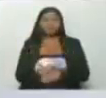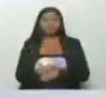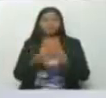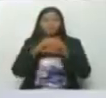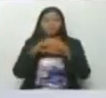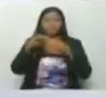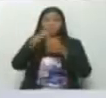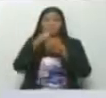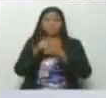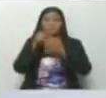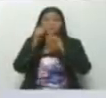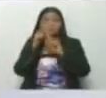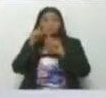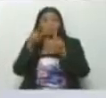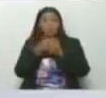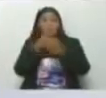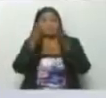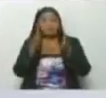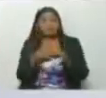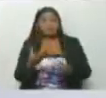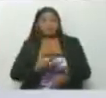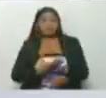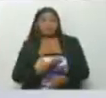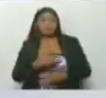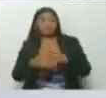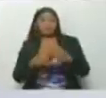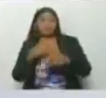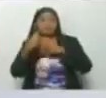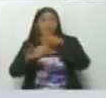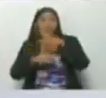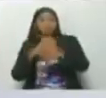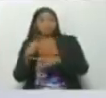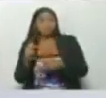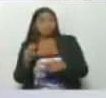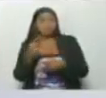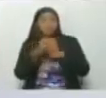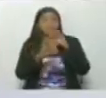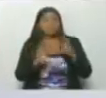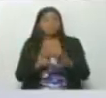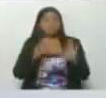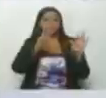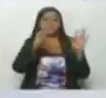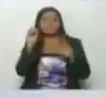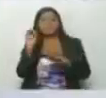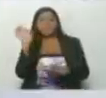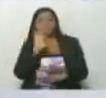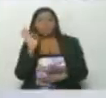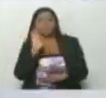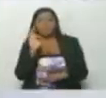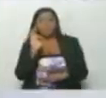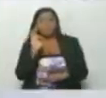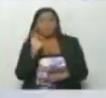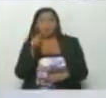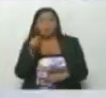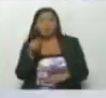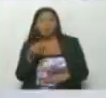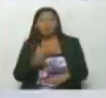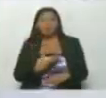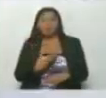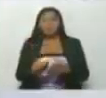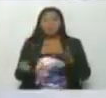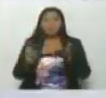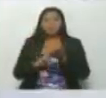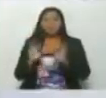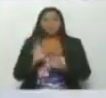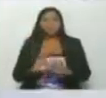por los patrióticos que fueron electos gobernadores hasta leza porque recordemos que en ese proceso de primarias el 70% los alcaldes no repitió en ese momento tras